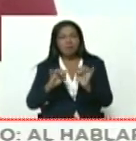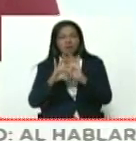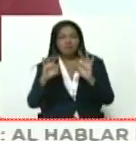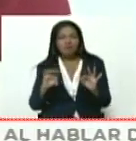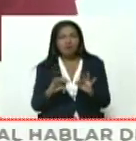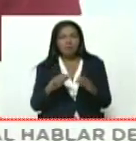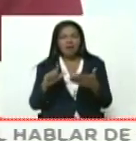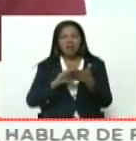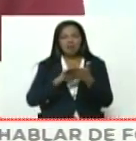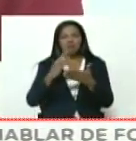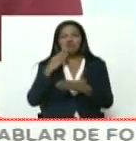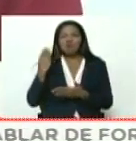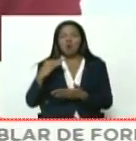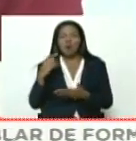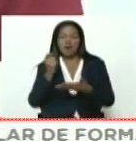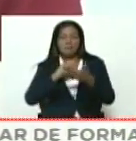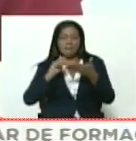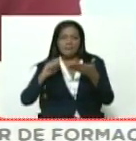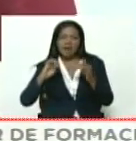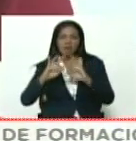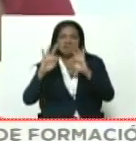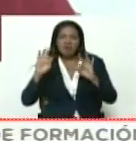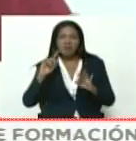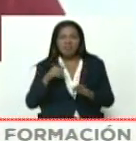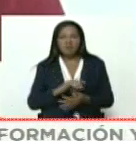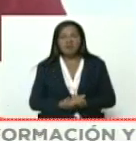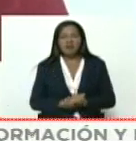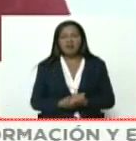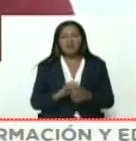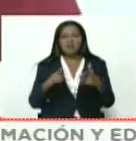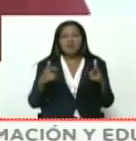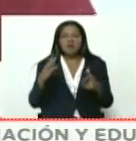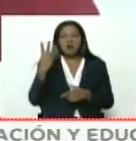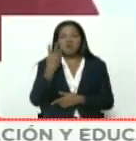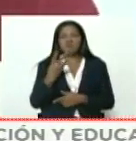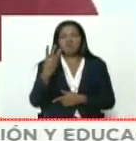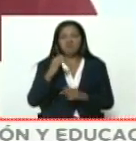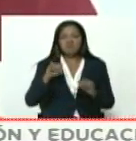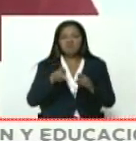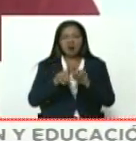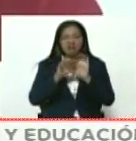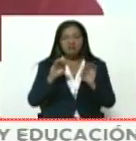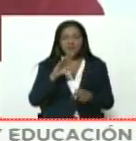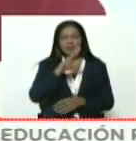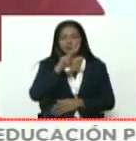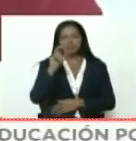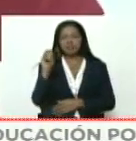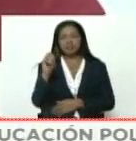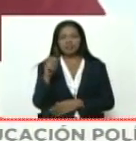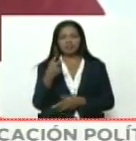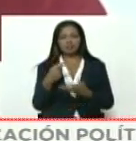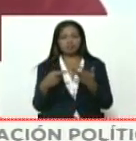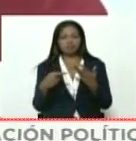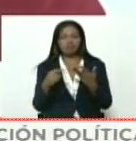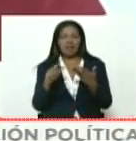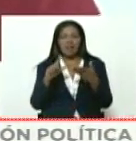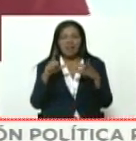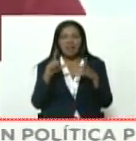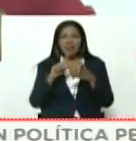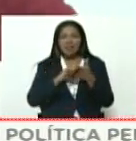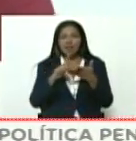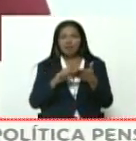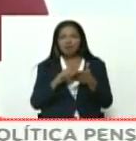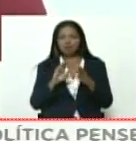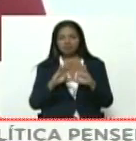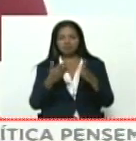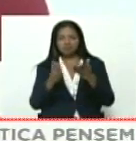libros de jóvenes que han escrito ellos, grandes teorías sobre esos 4 ejes, y 30 pequeños libros, 30